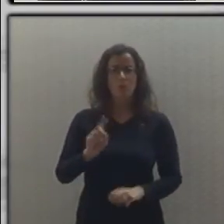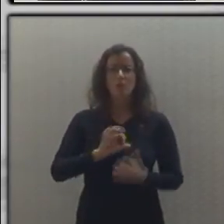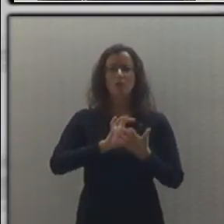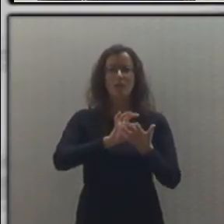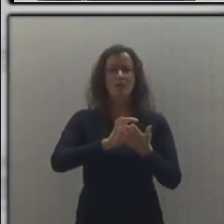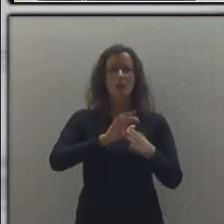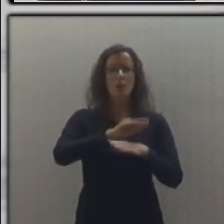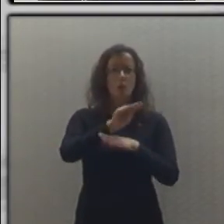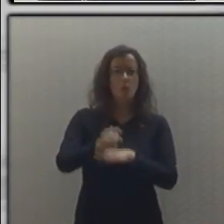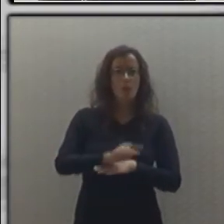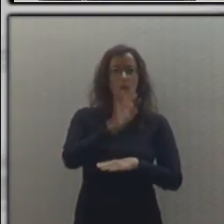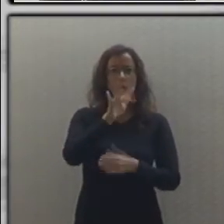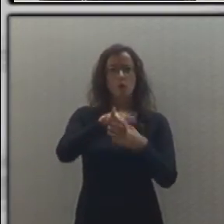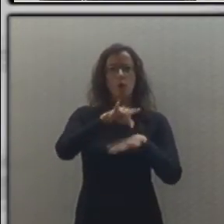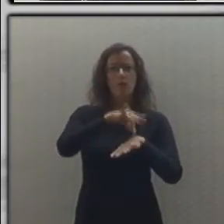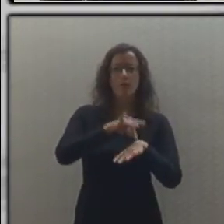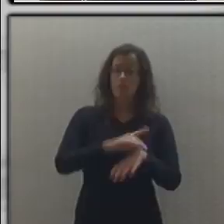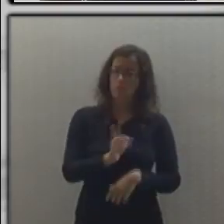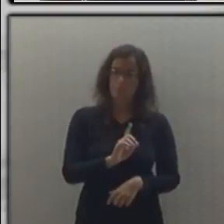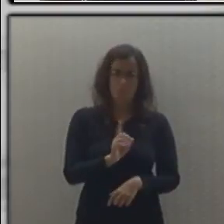ellos cuando están enfermos.